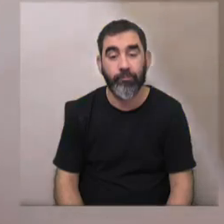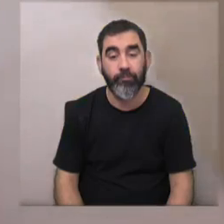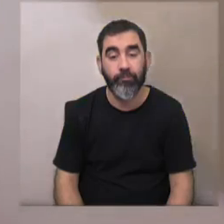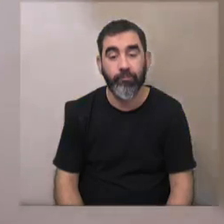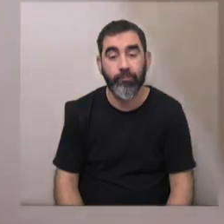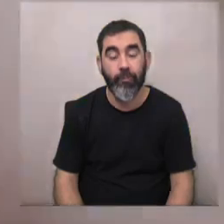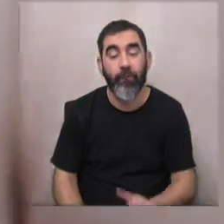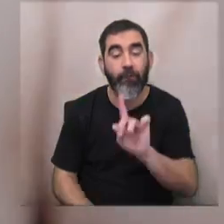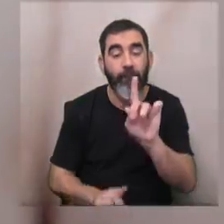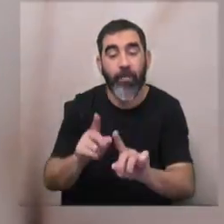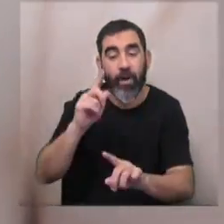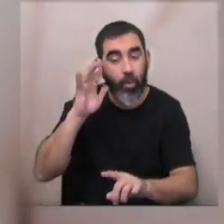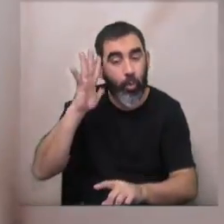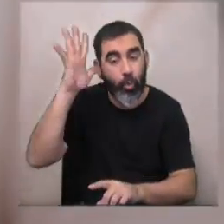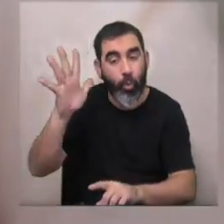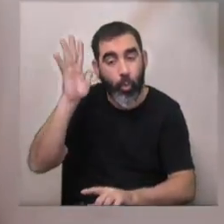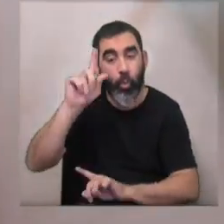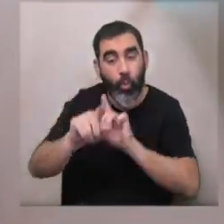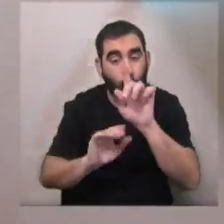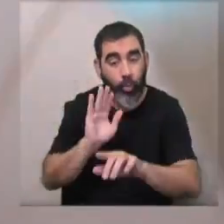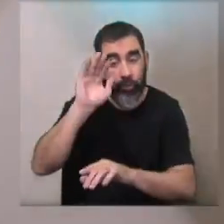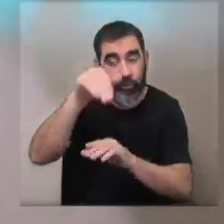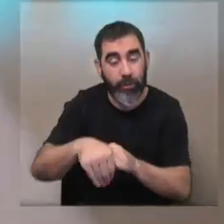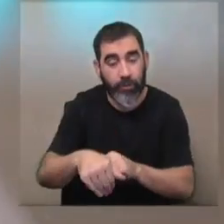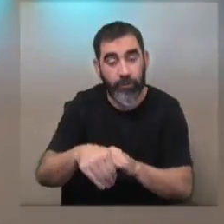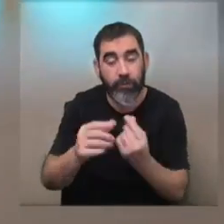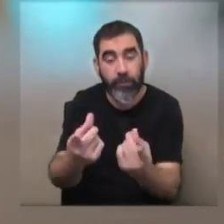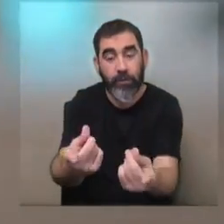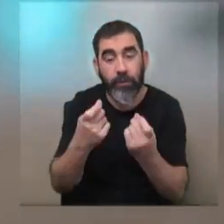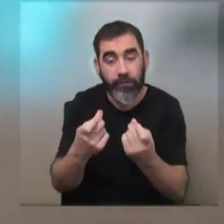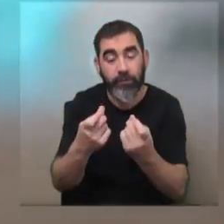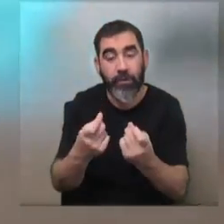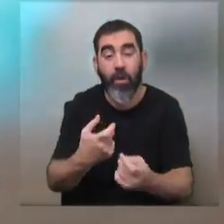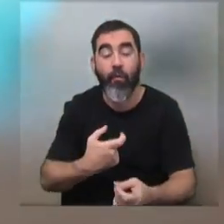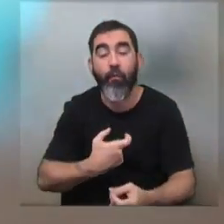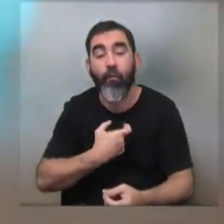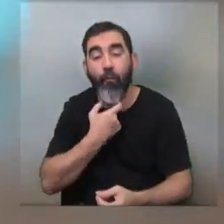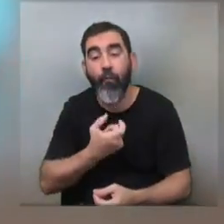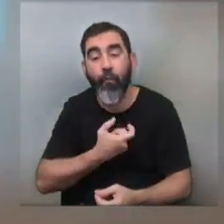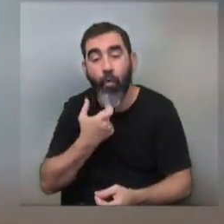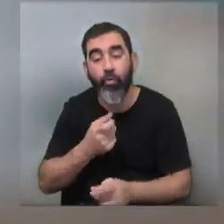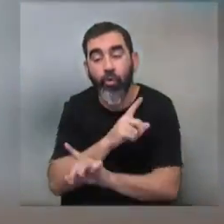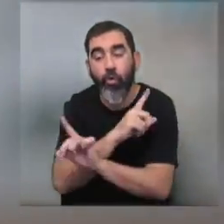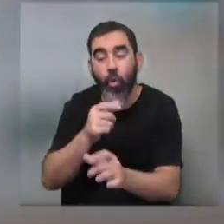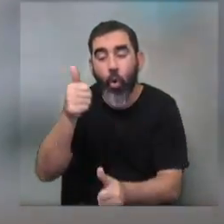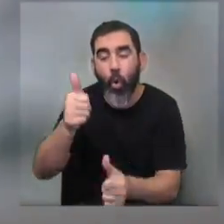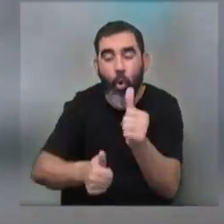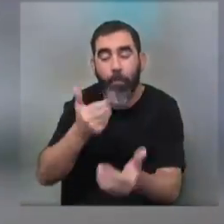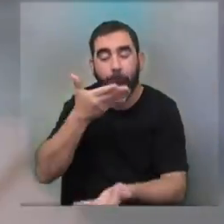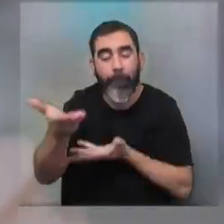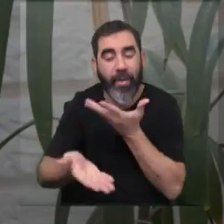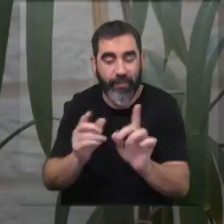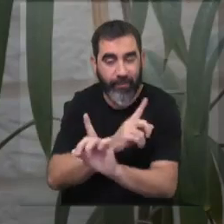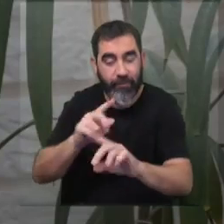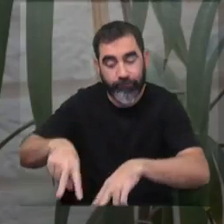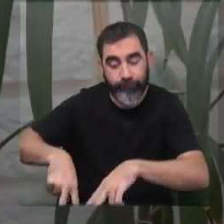La Facultad de Psicología de la Universidad de la República necesita tu voz. No se trata de una competencia de canto, sino de un